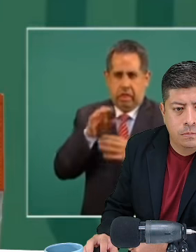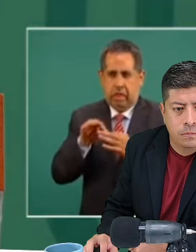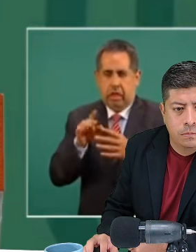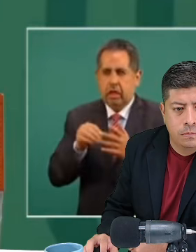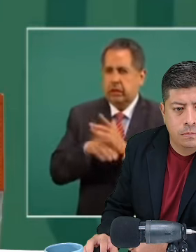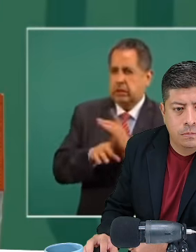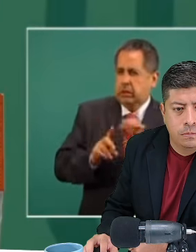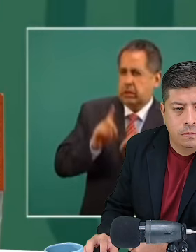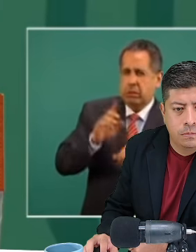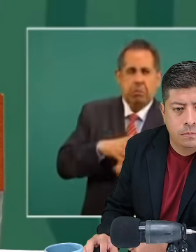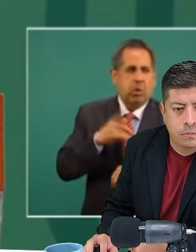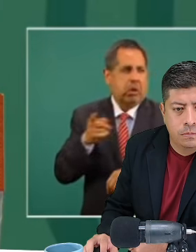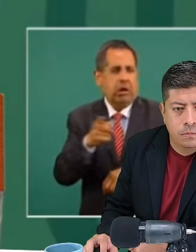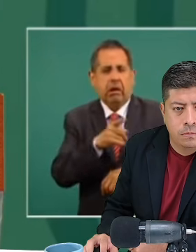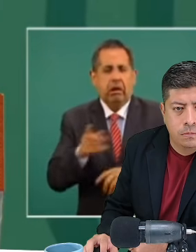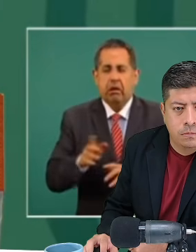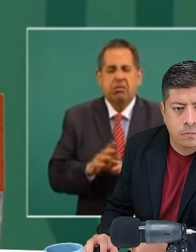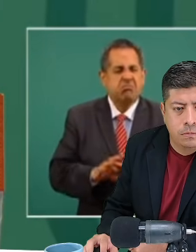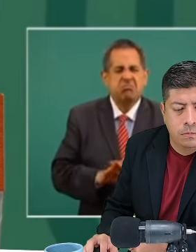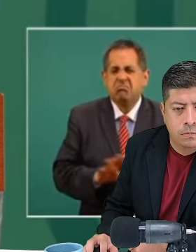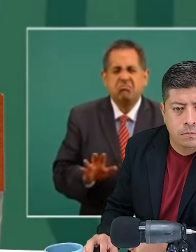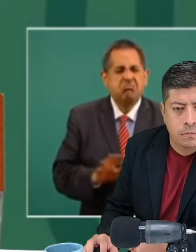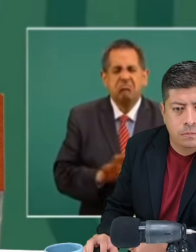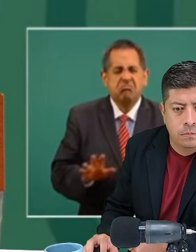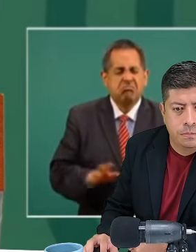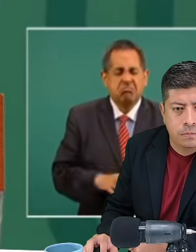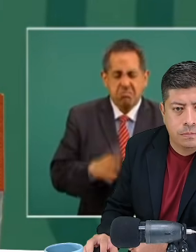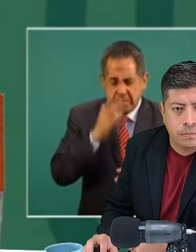a los adversarios,